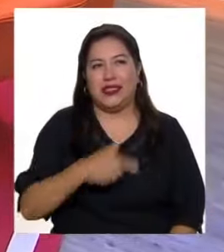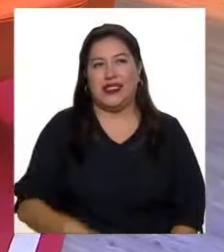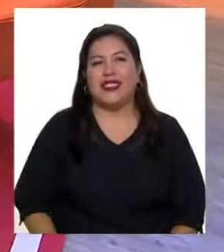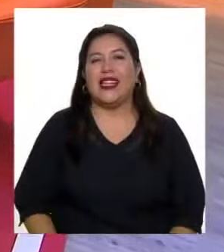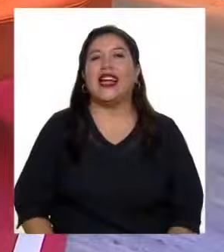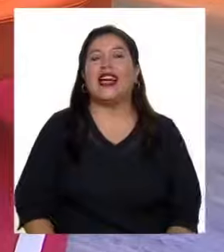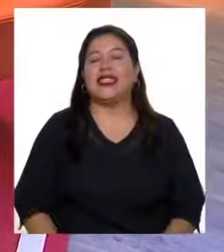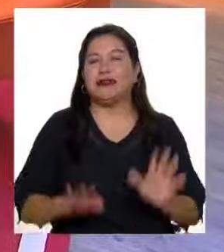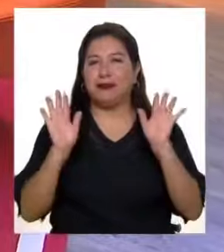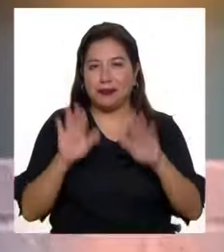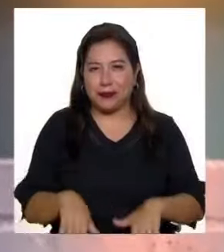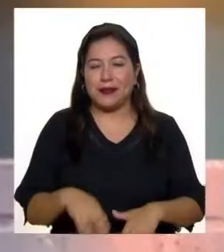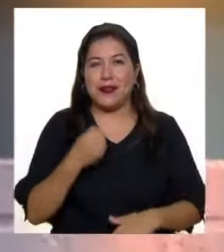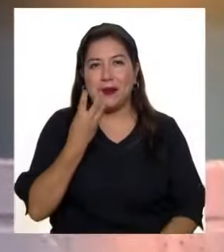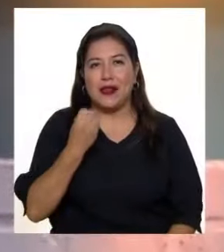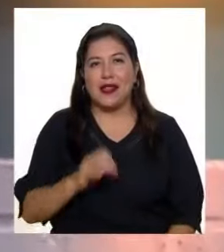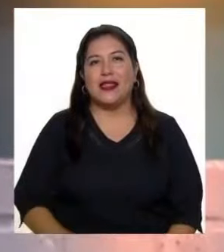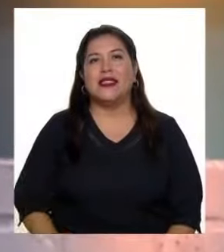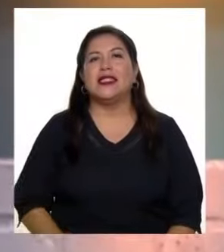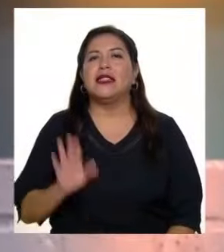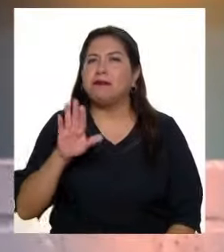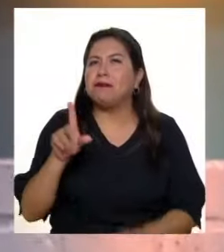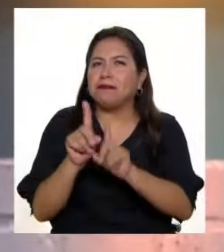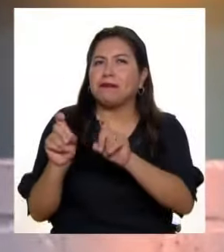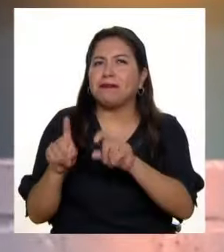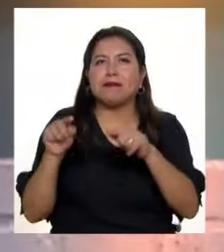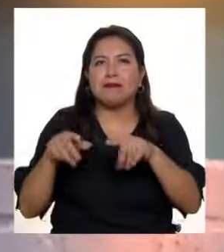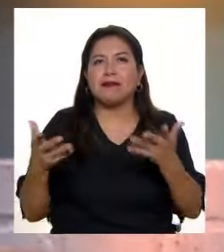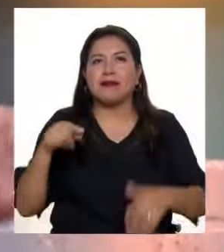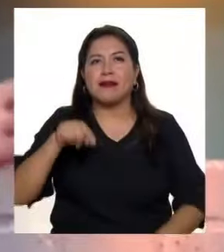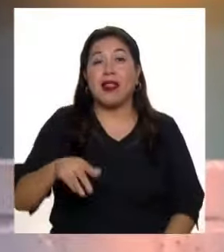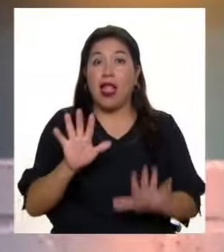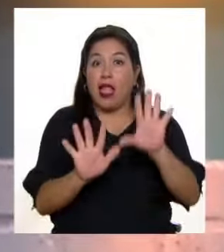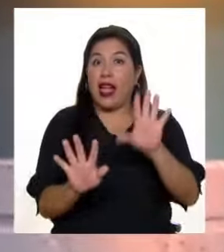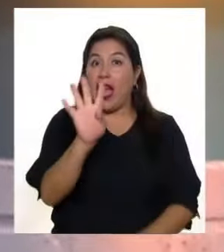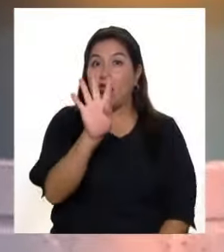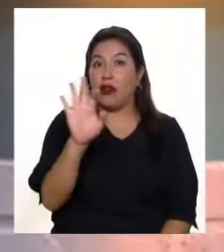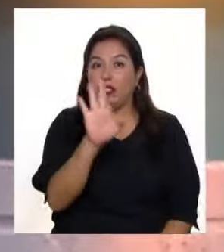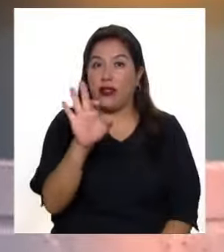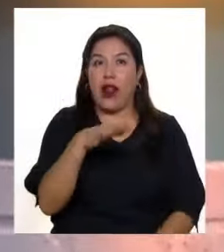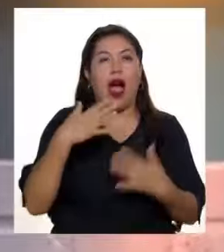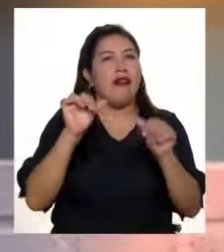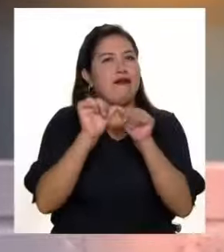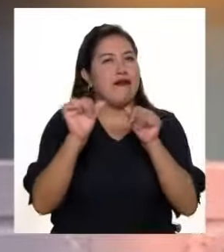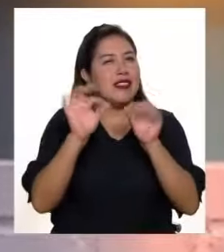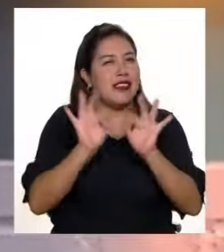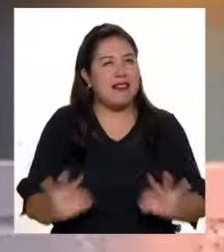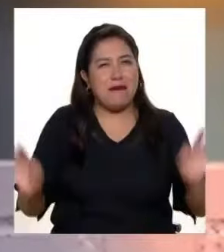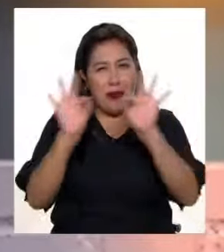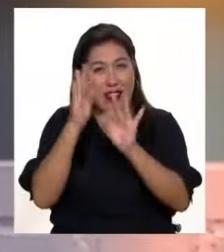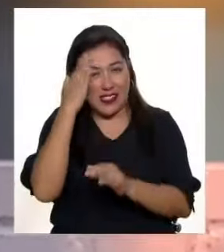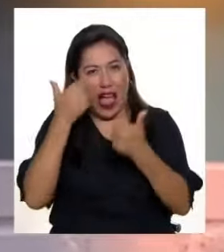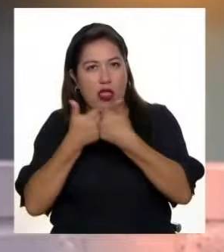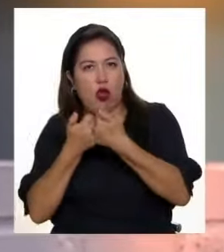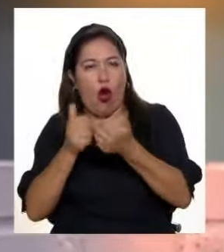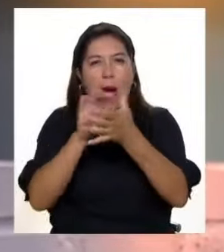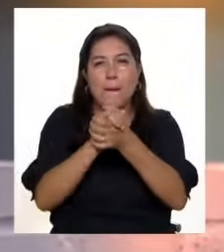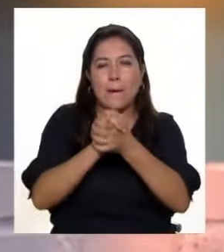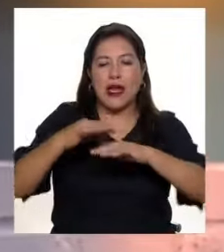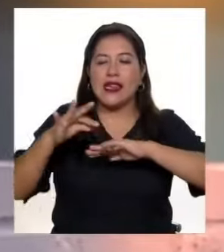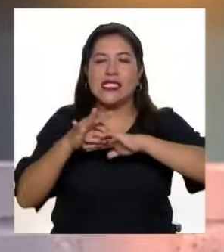por favor. Bueno, mi querida Uchi, se viene el 14 de febrero. Sí. Una fecha muy importante para los amigos, para los novios, para los